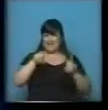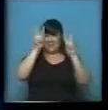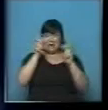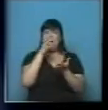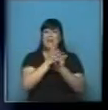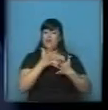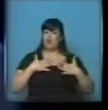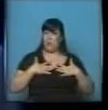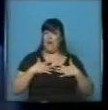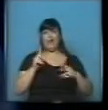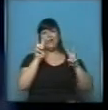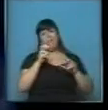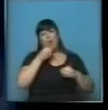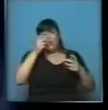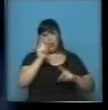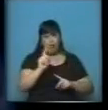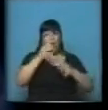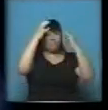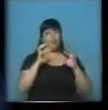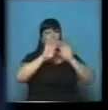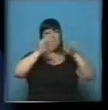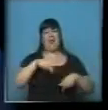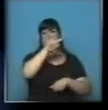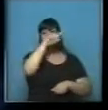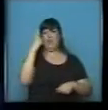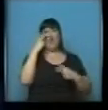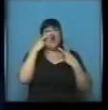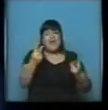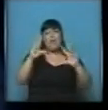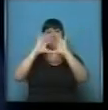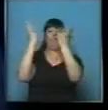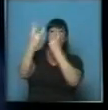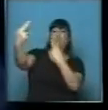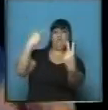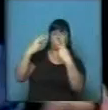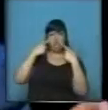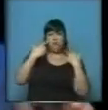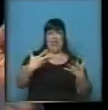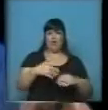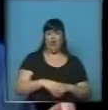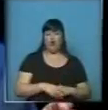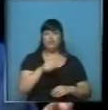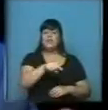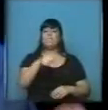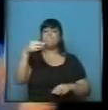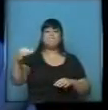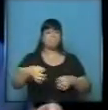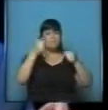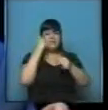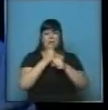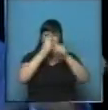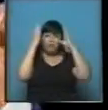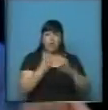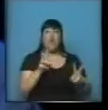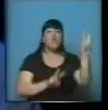es un tema más, es una política de Estado reconocida mundialmente. Y mi compromiso es, en la